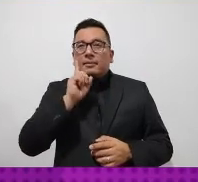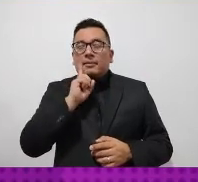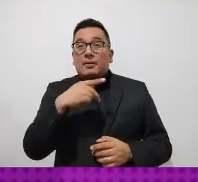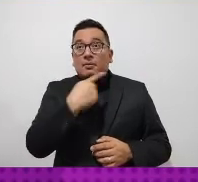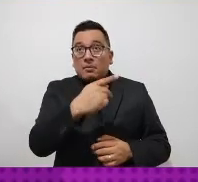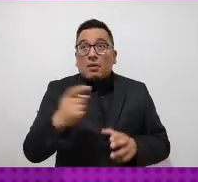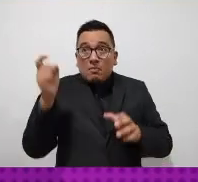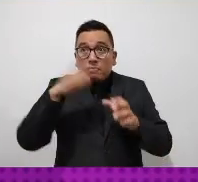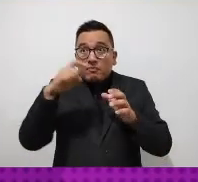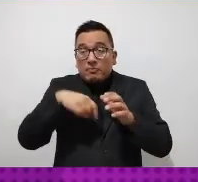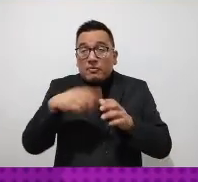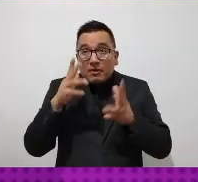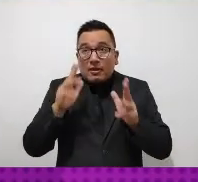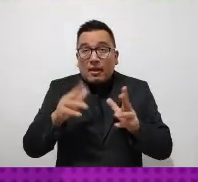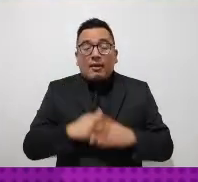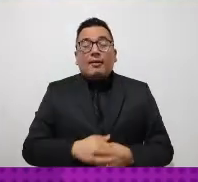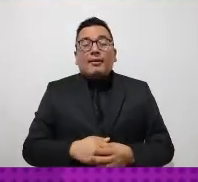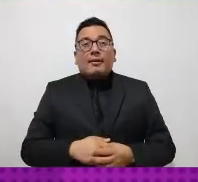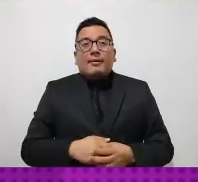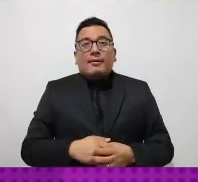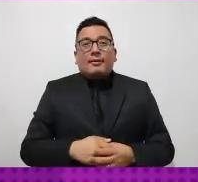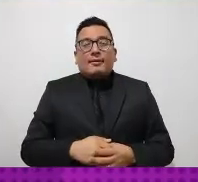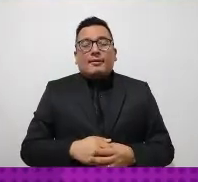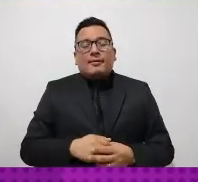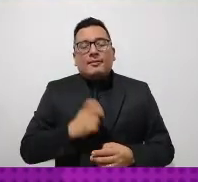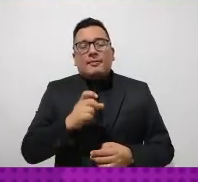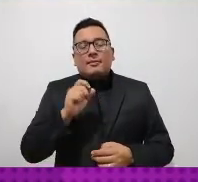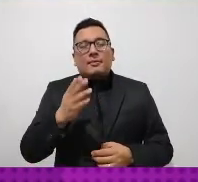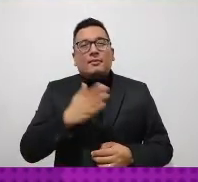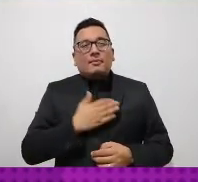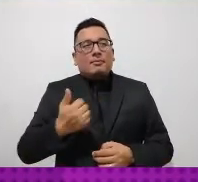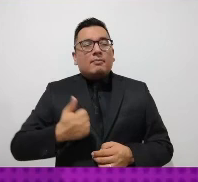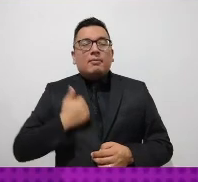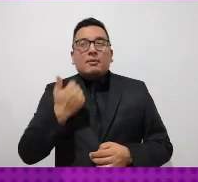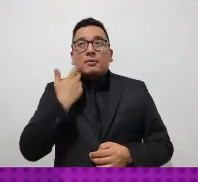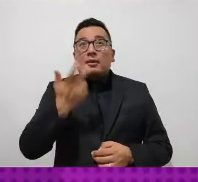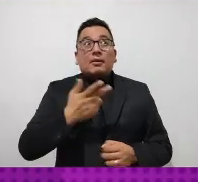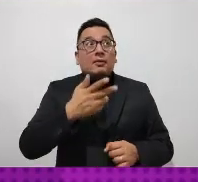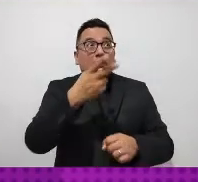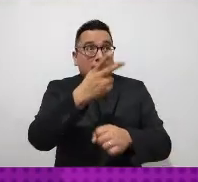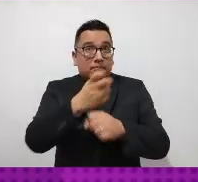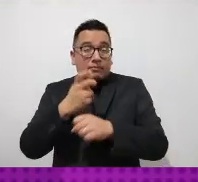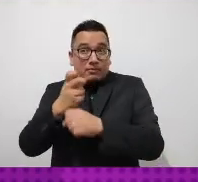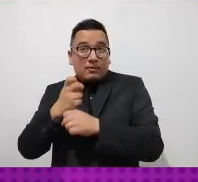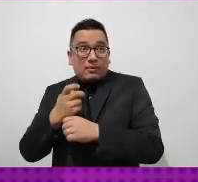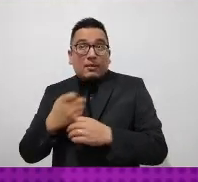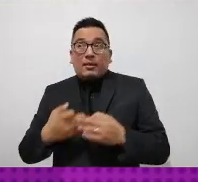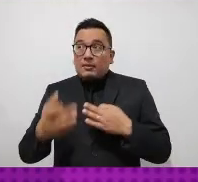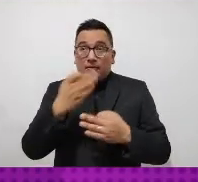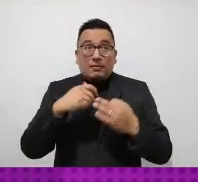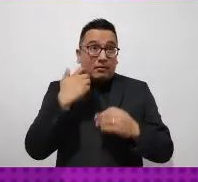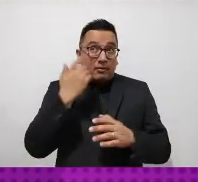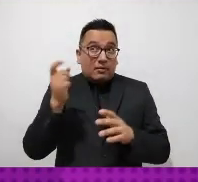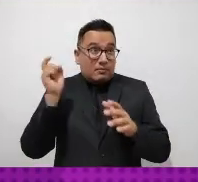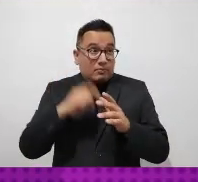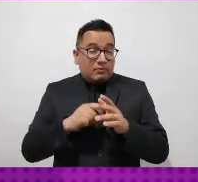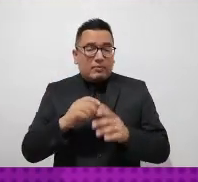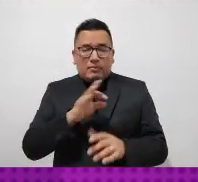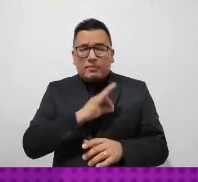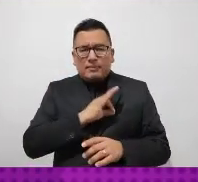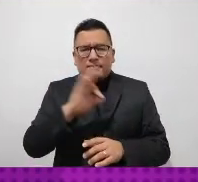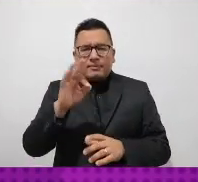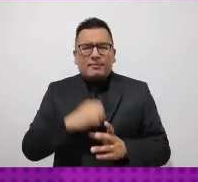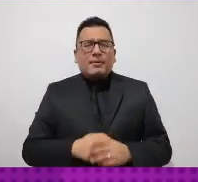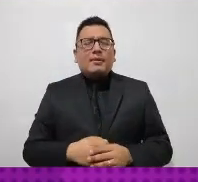encuentran adheridas a esta red, y también aprovechar la oportunidad para invitar a quien quiera adherirse y todavía no lo ha